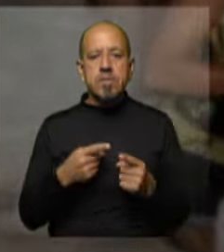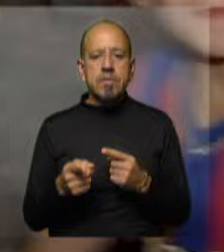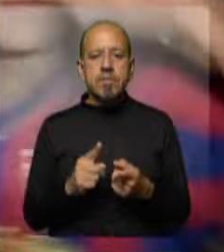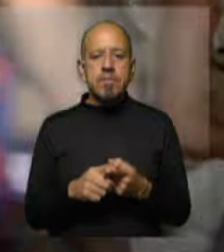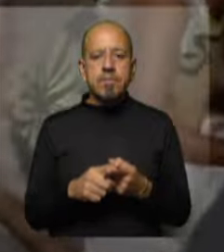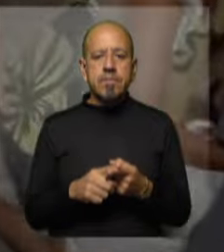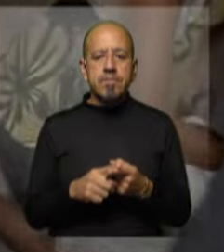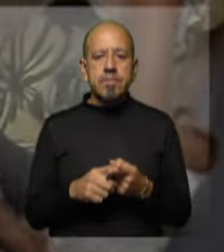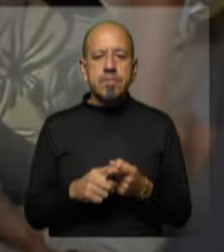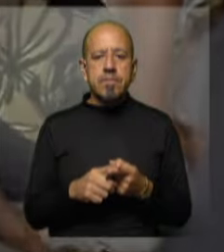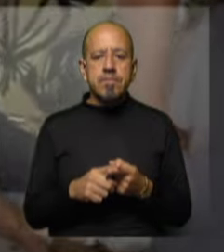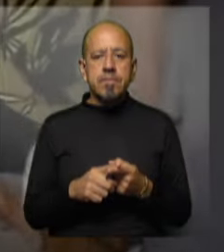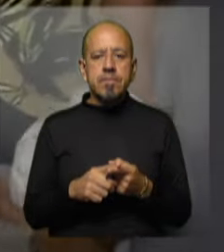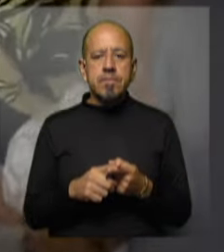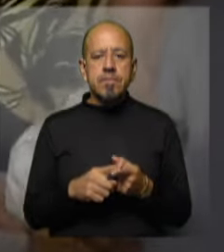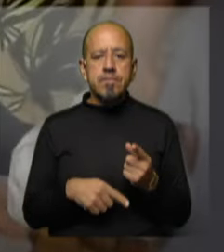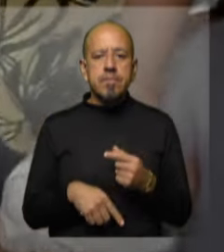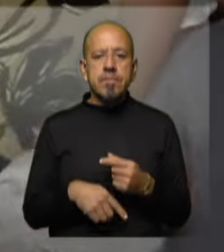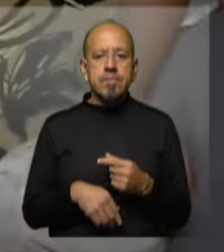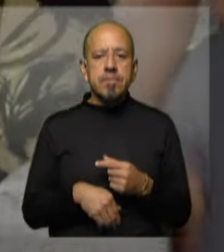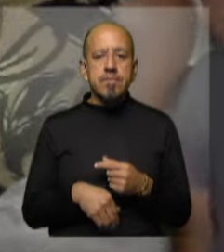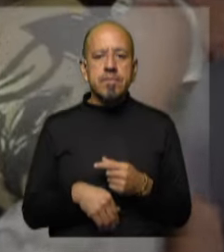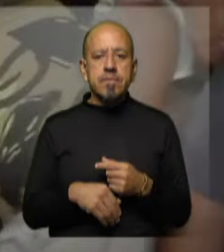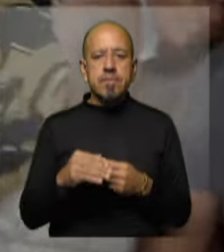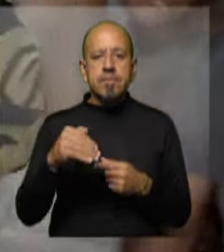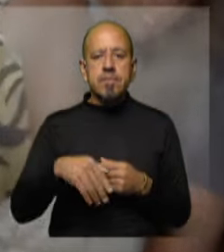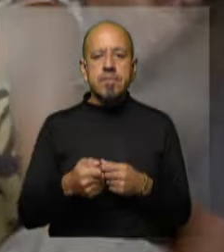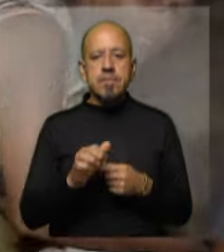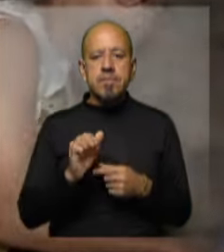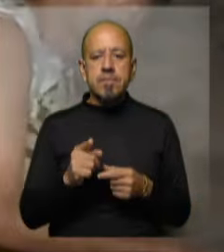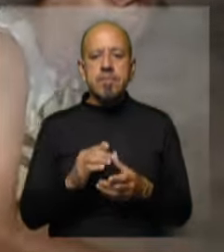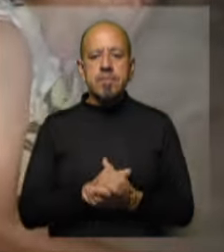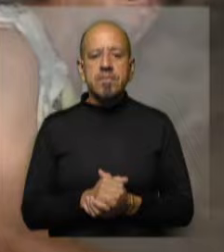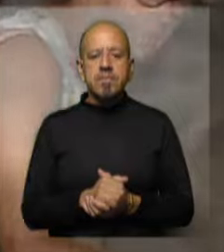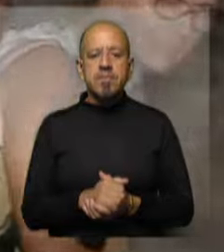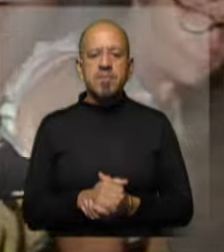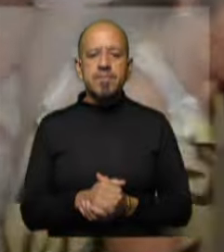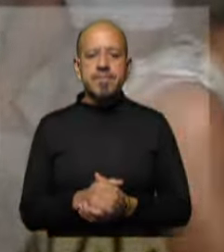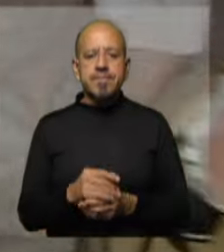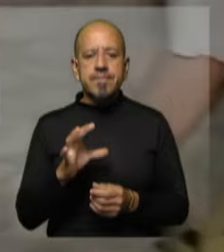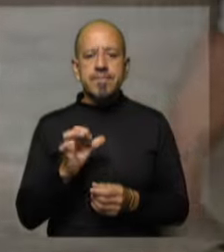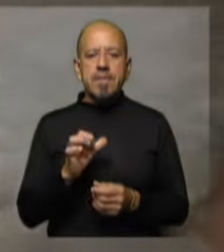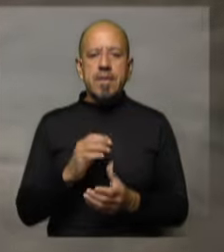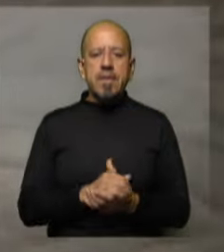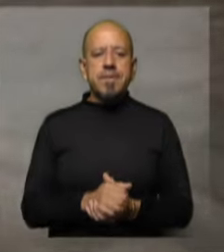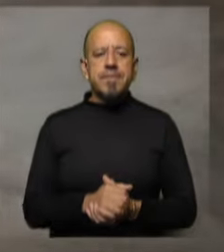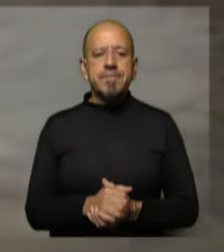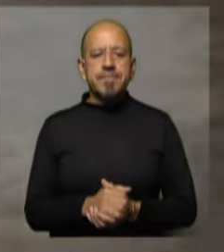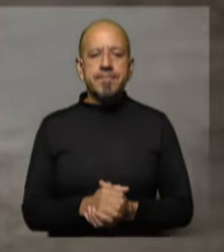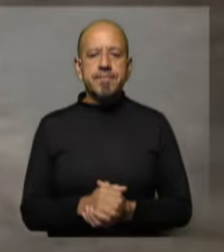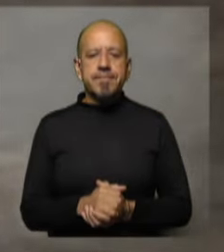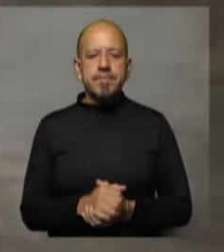a mí. A la MAI Estela Maris, que siempre voy a estar acá, todos los años. Bueno, muchas gracias. A ti, muchas gracias a